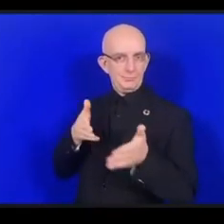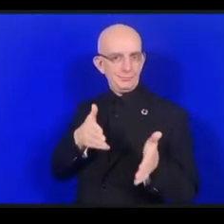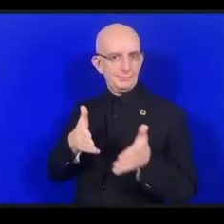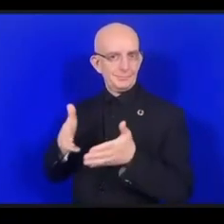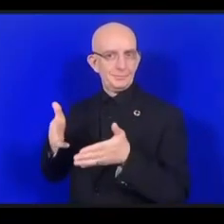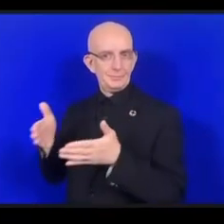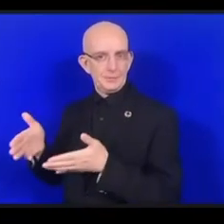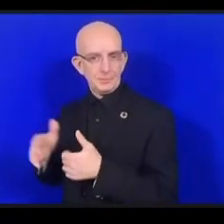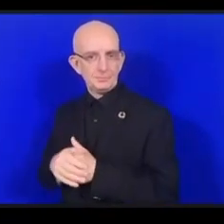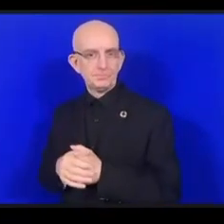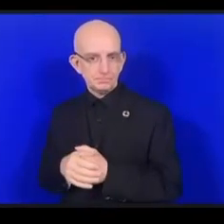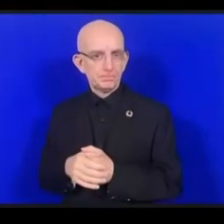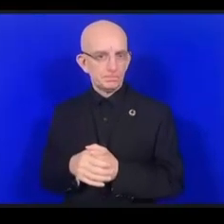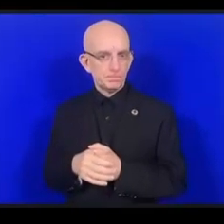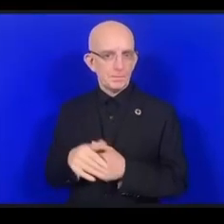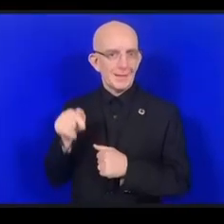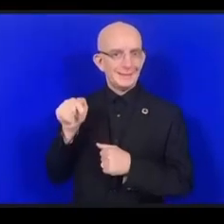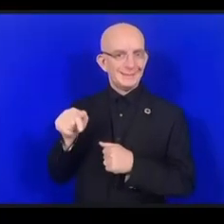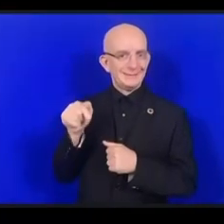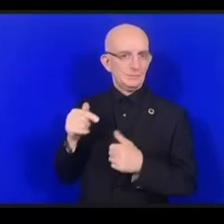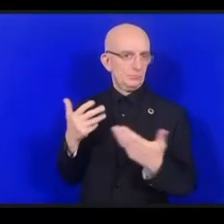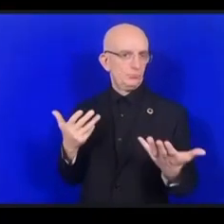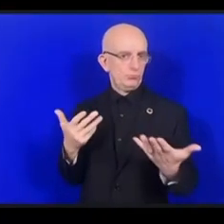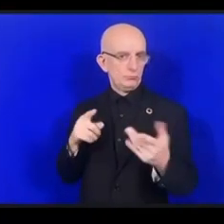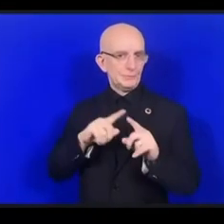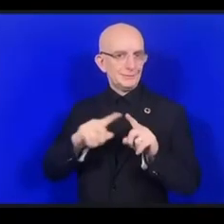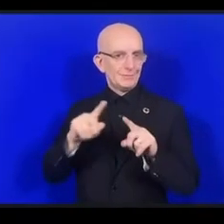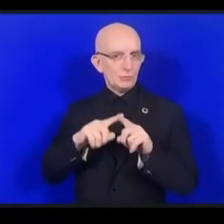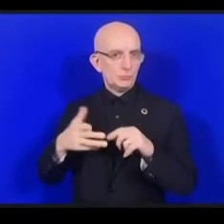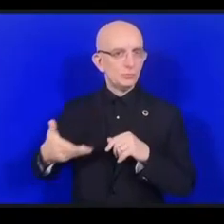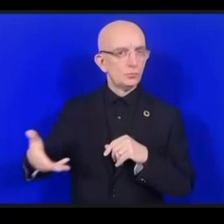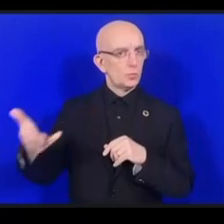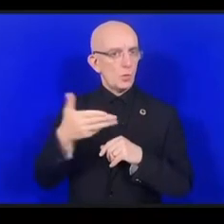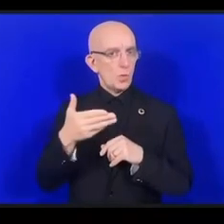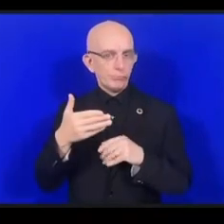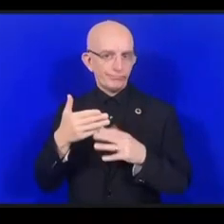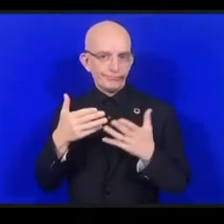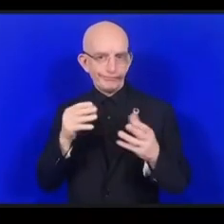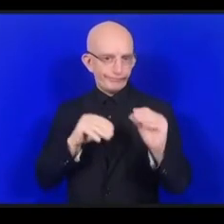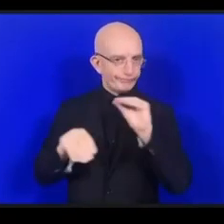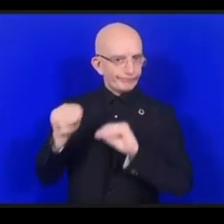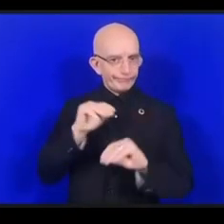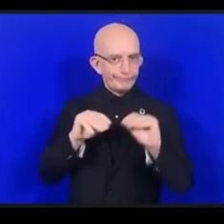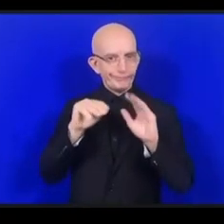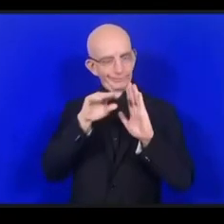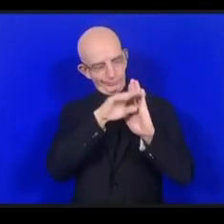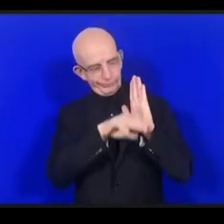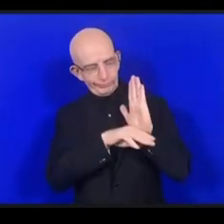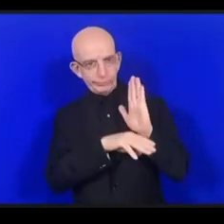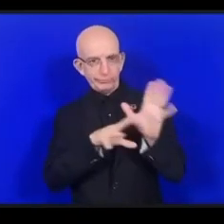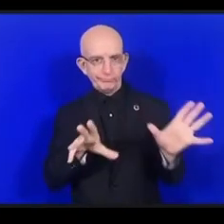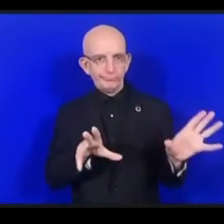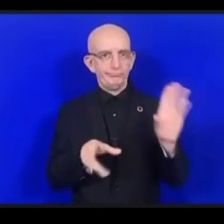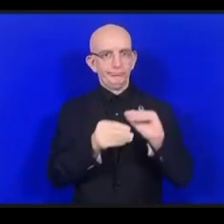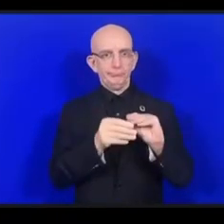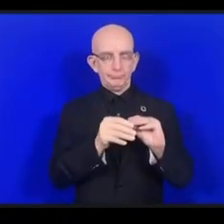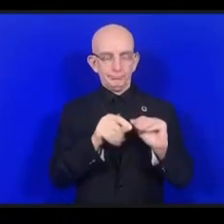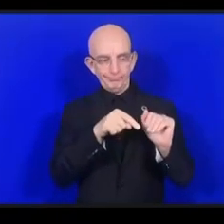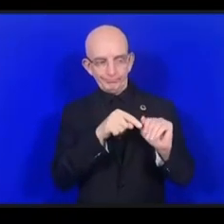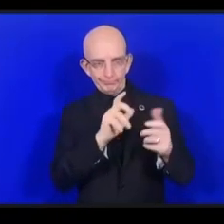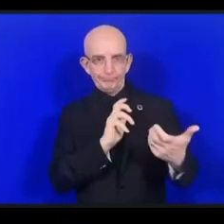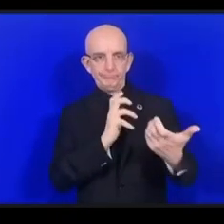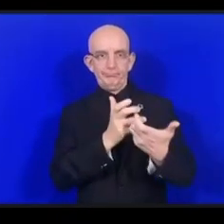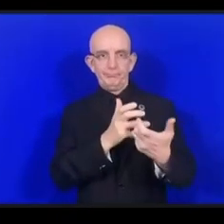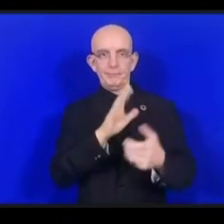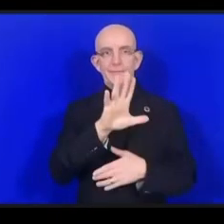cumplimiento no esto no soluciona el problema a nivel de software de desarrollo del mismo pero si tenemos educadores que están